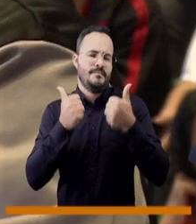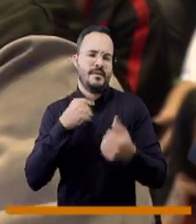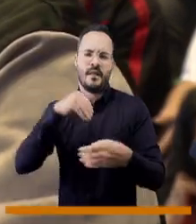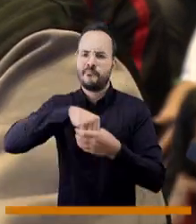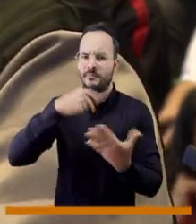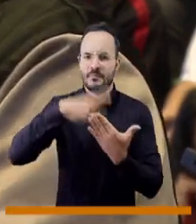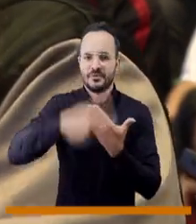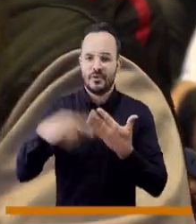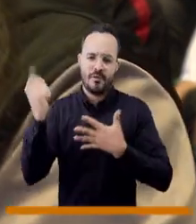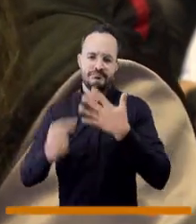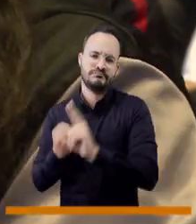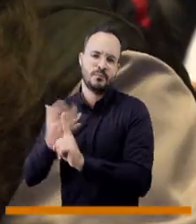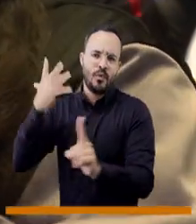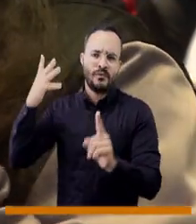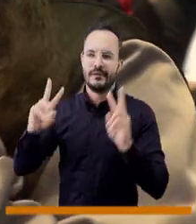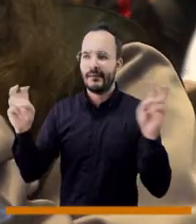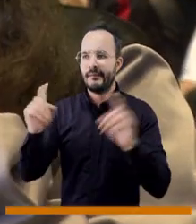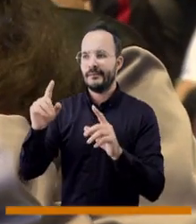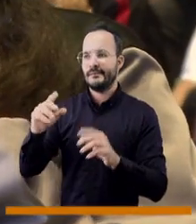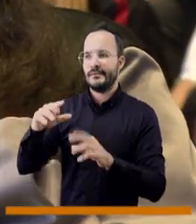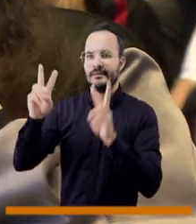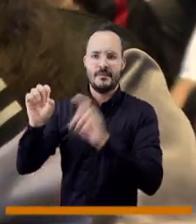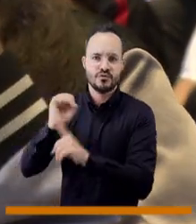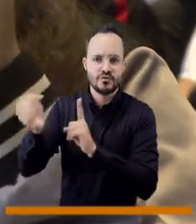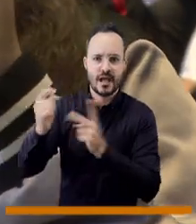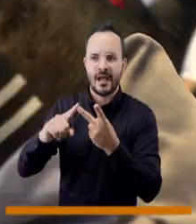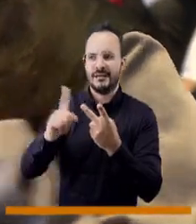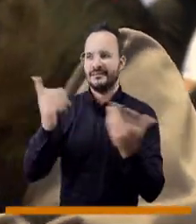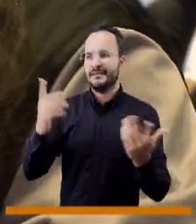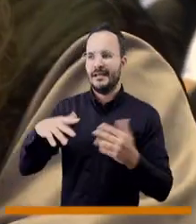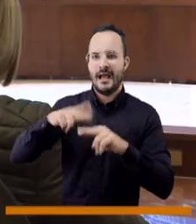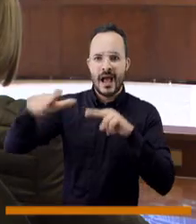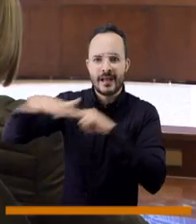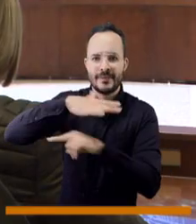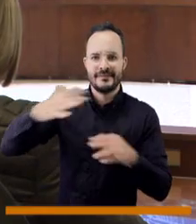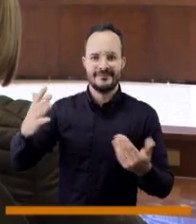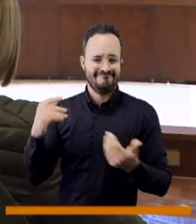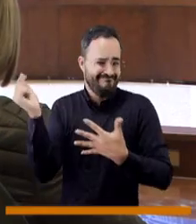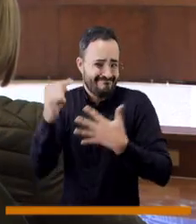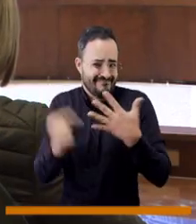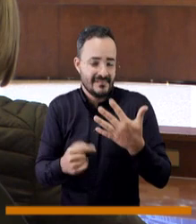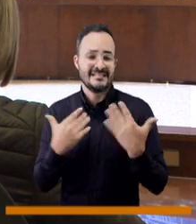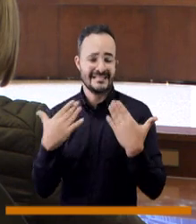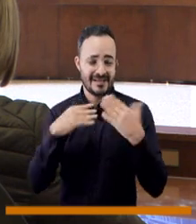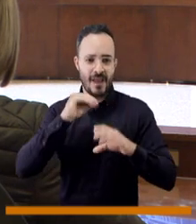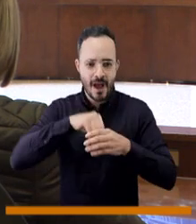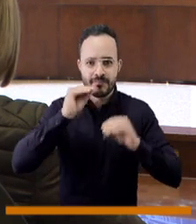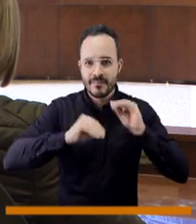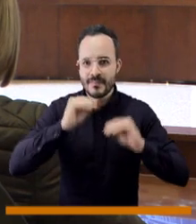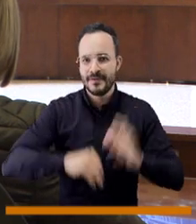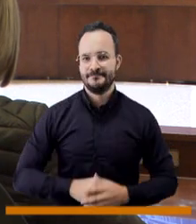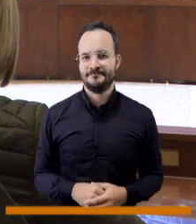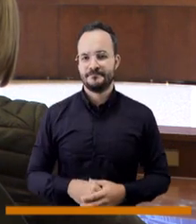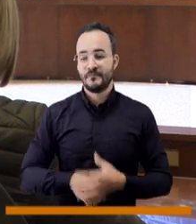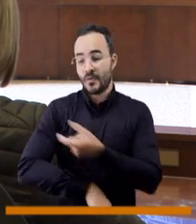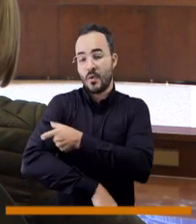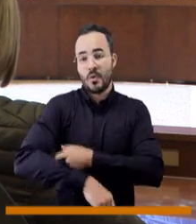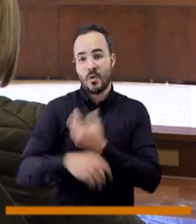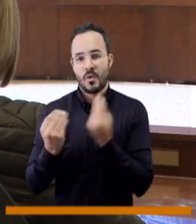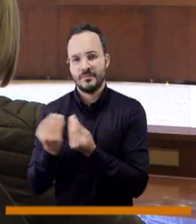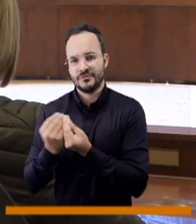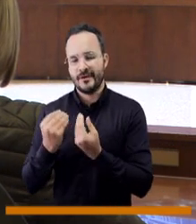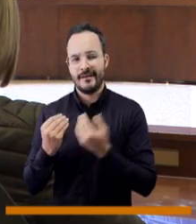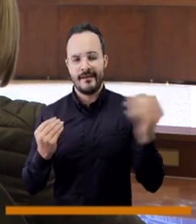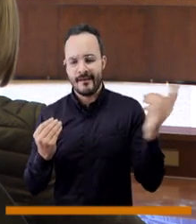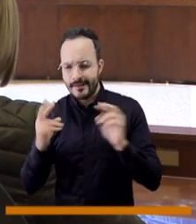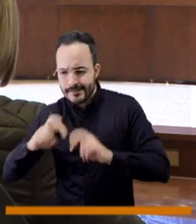ambiente, para la vida social, para la vida humana. En este mismo contexto, la comisión reclama